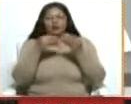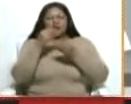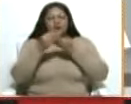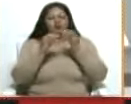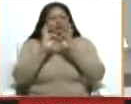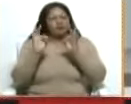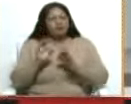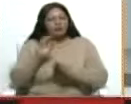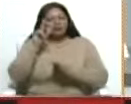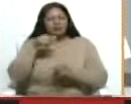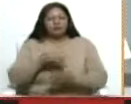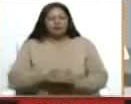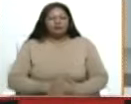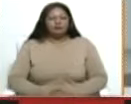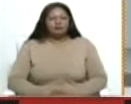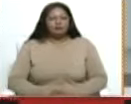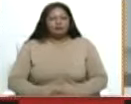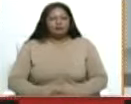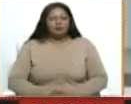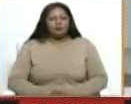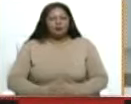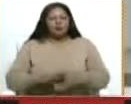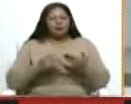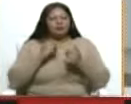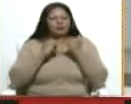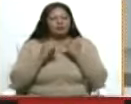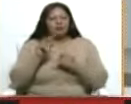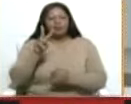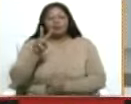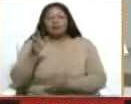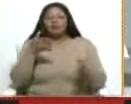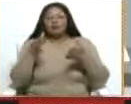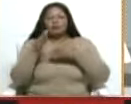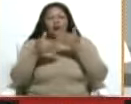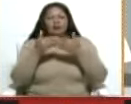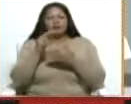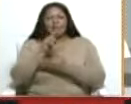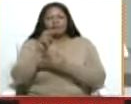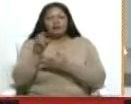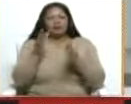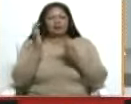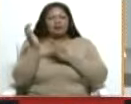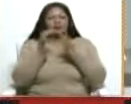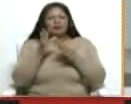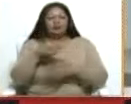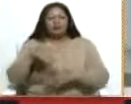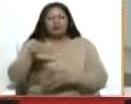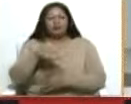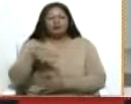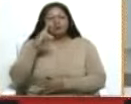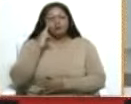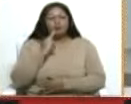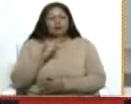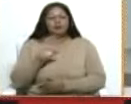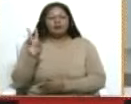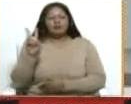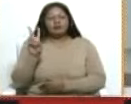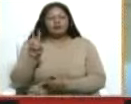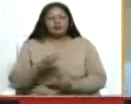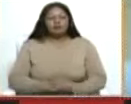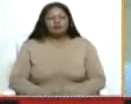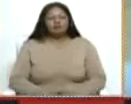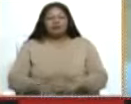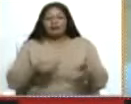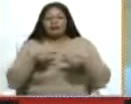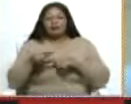esto, su experiencia. ¿De cuándo termina? El 2 de marzo hasta el 20 de abril. Importante. En todas las plazas Bolívar de Caracas, de Venezuela, sí. Bueno,